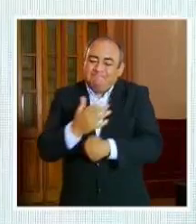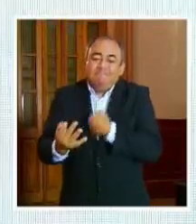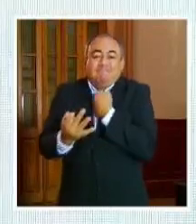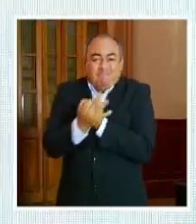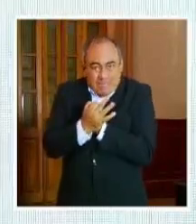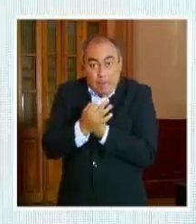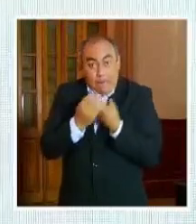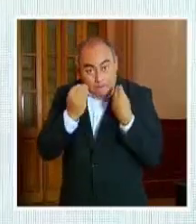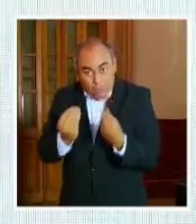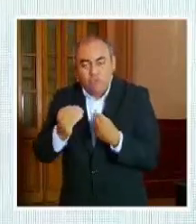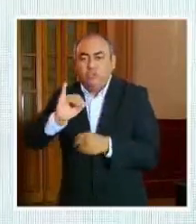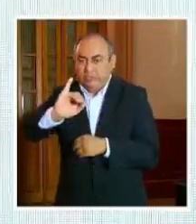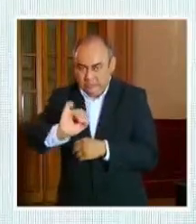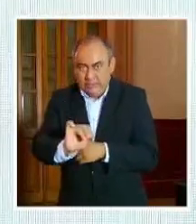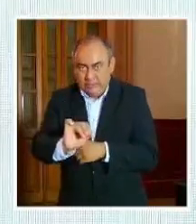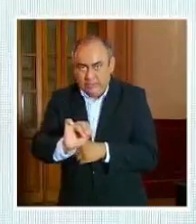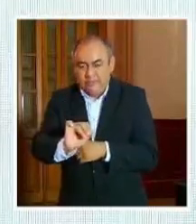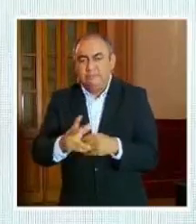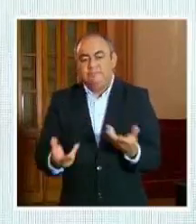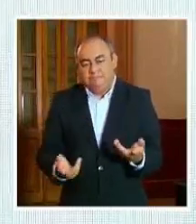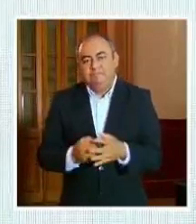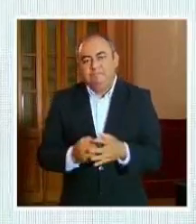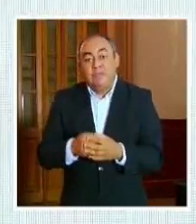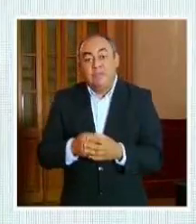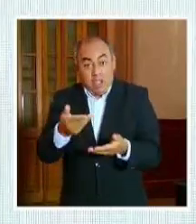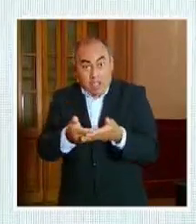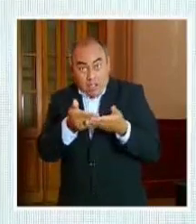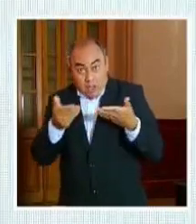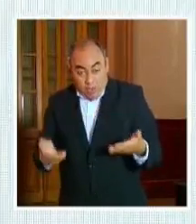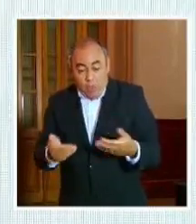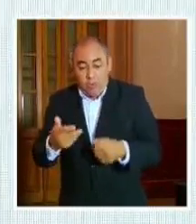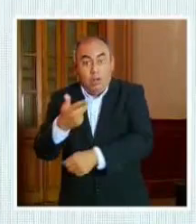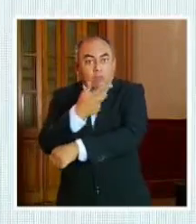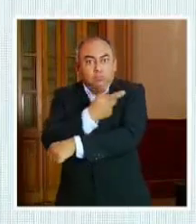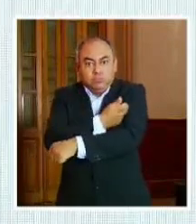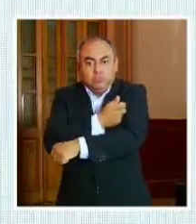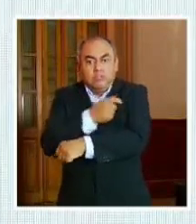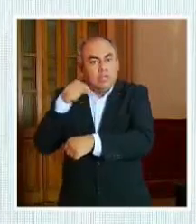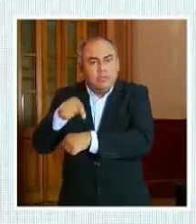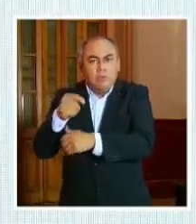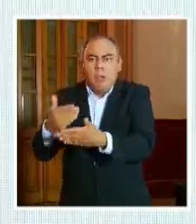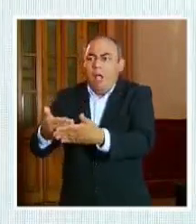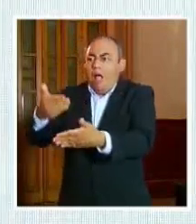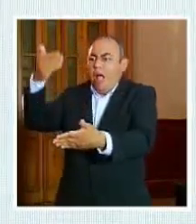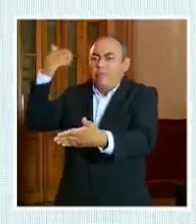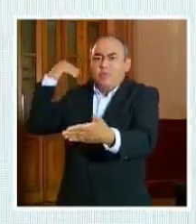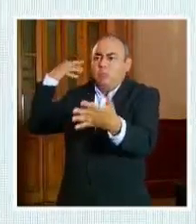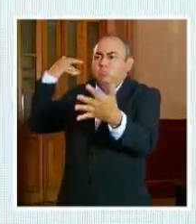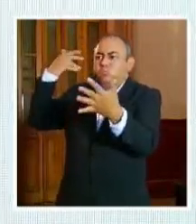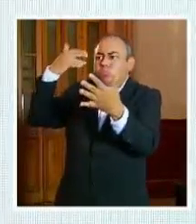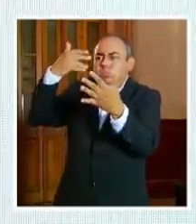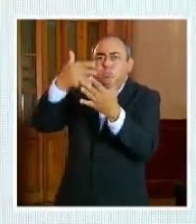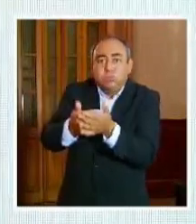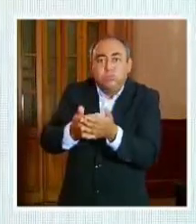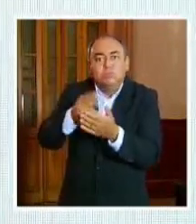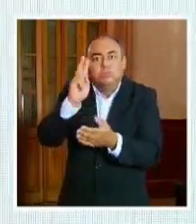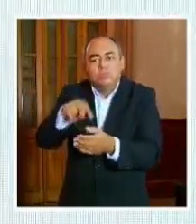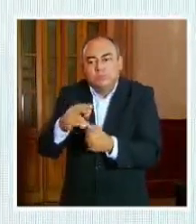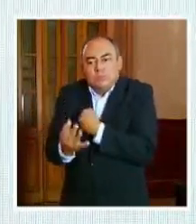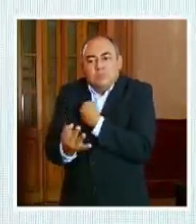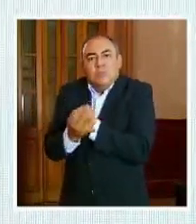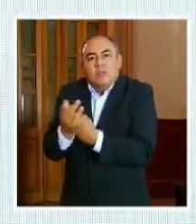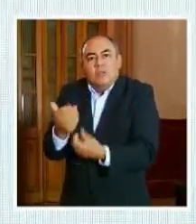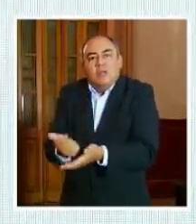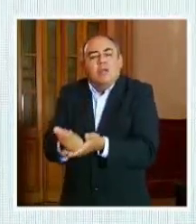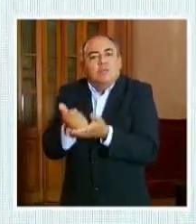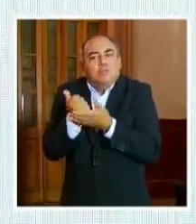estrategia a lo largo de la historia que más ha generado cambios en el comportamiento de las enfermedades infecciosas. Se